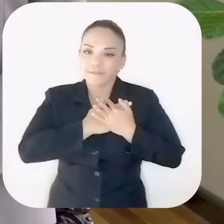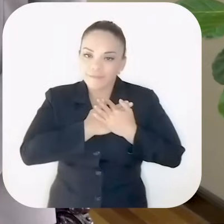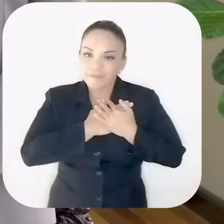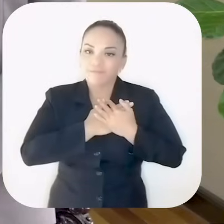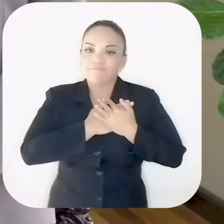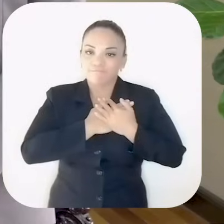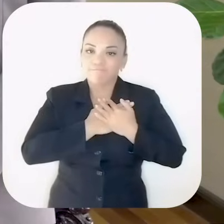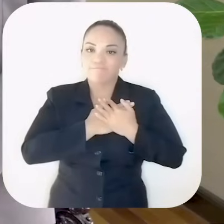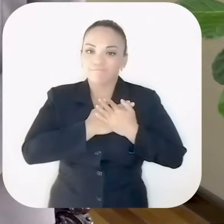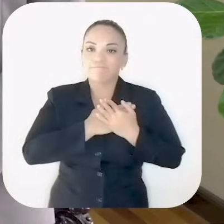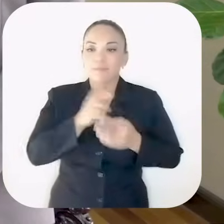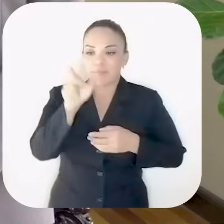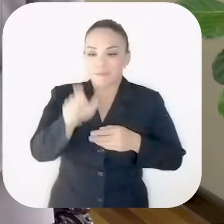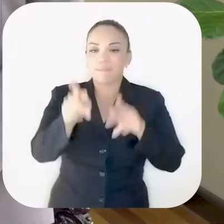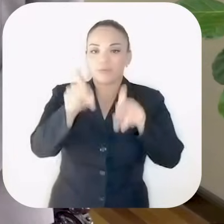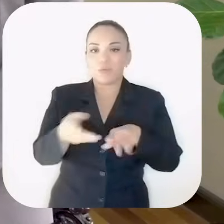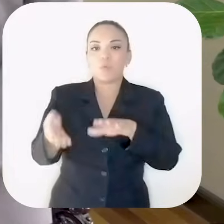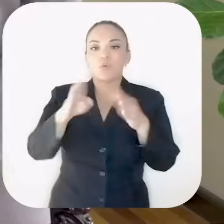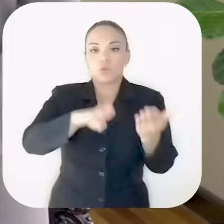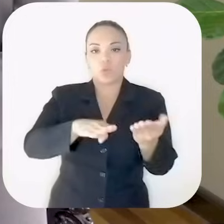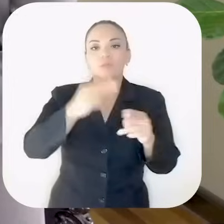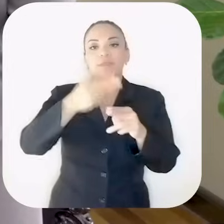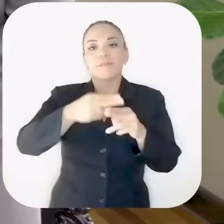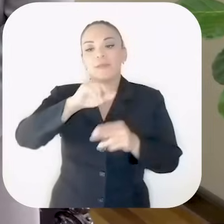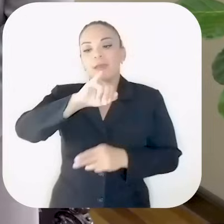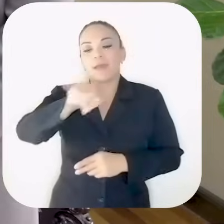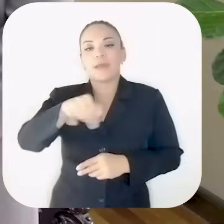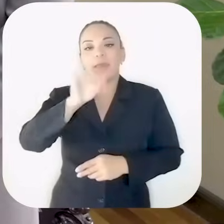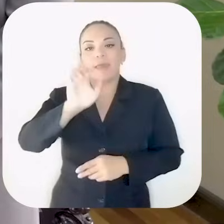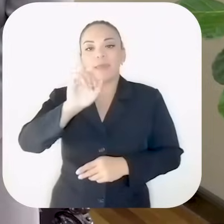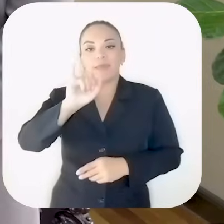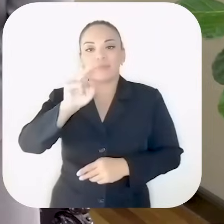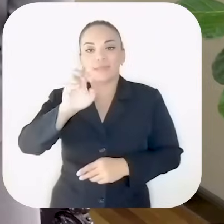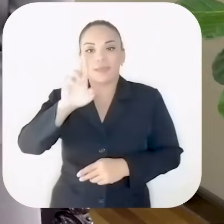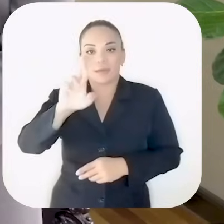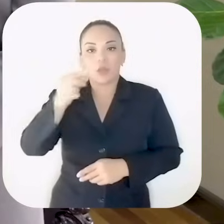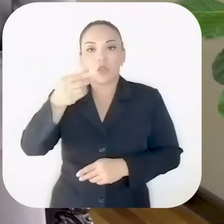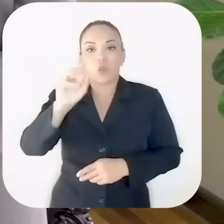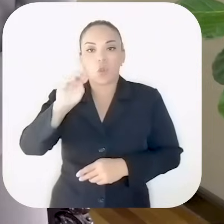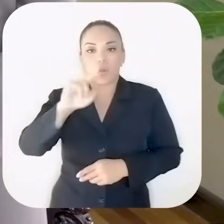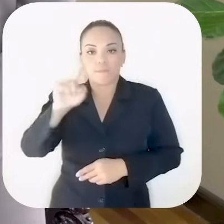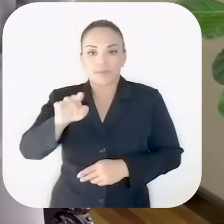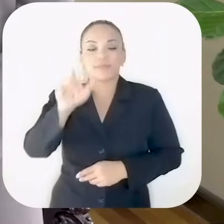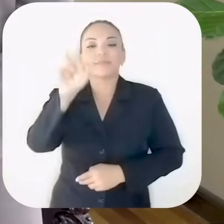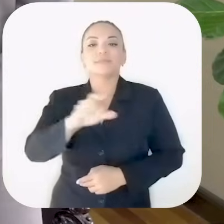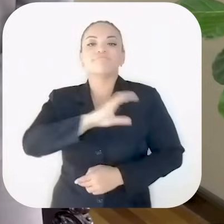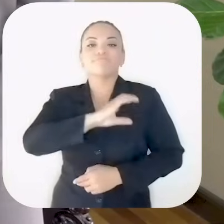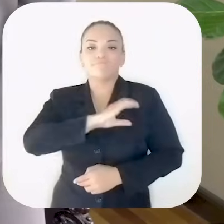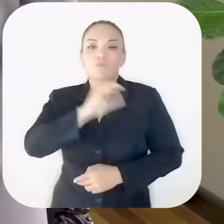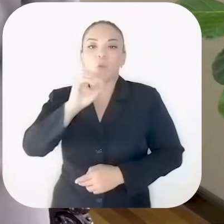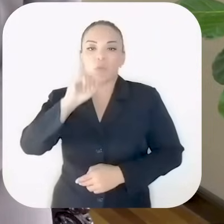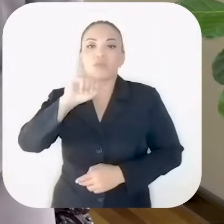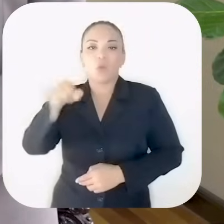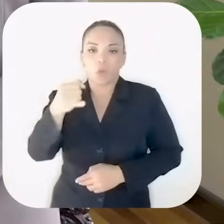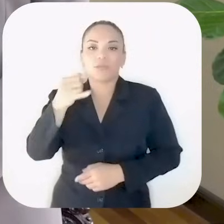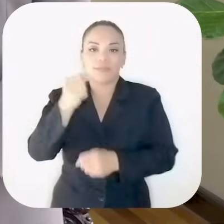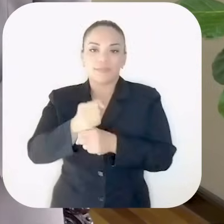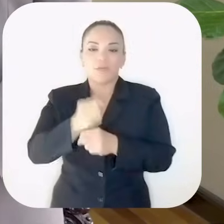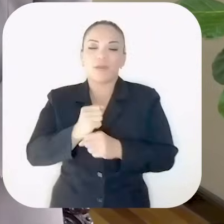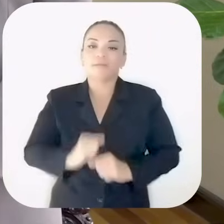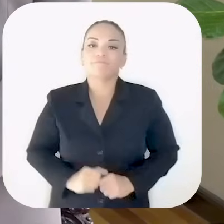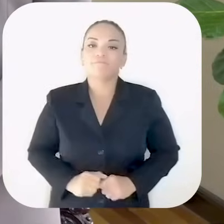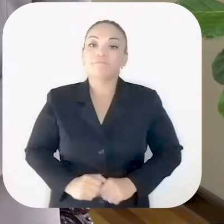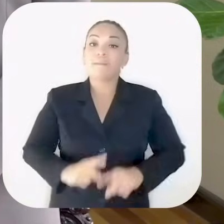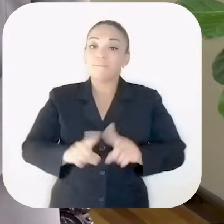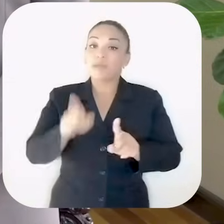el fallecimiento de don Heiner Gómez Guzmán, oficial del OIJ, quien falleció